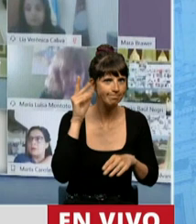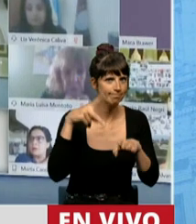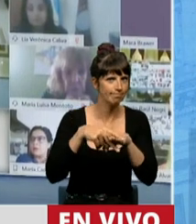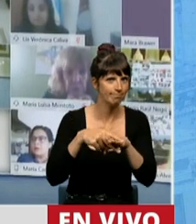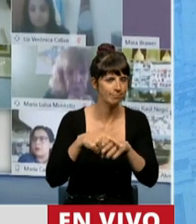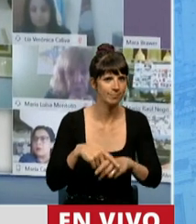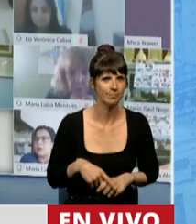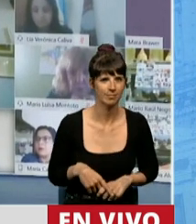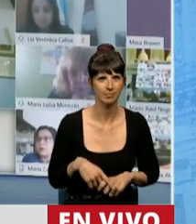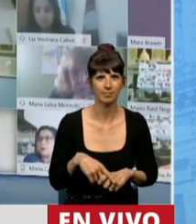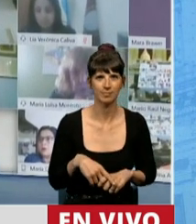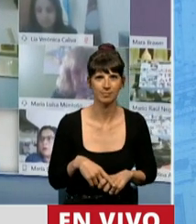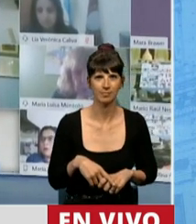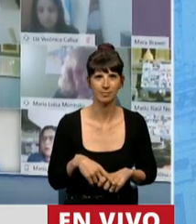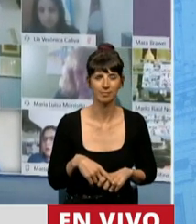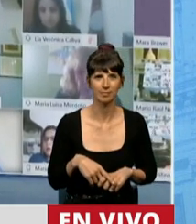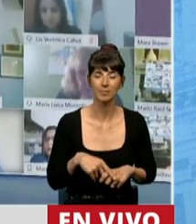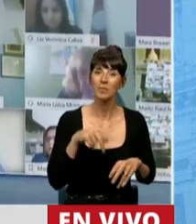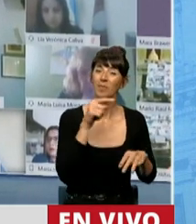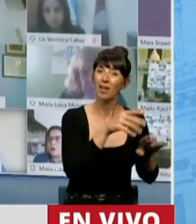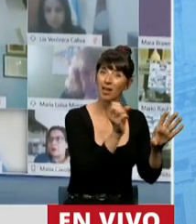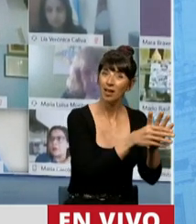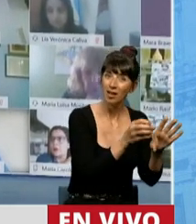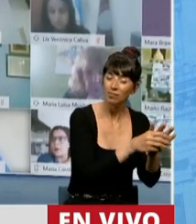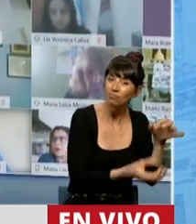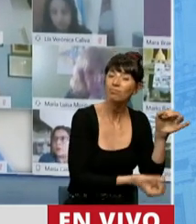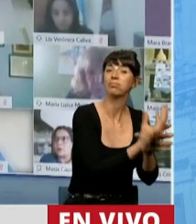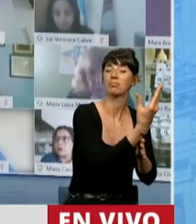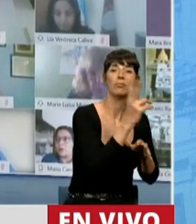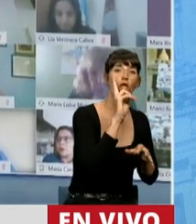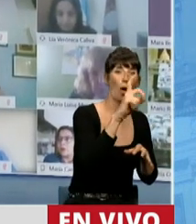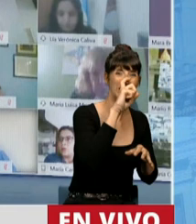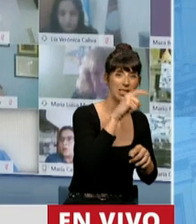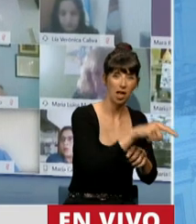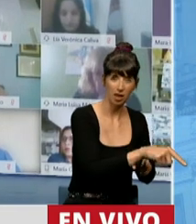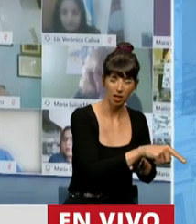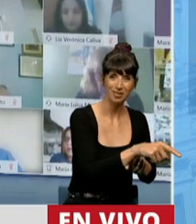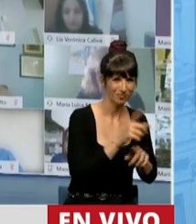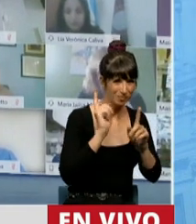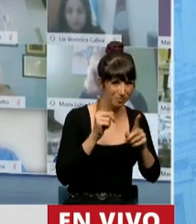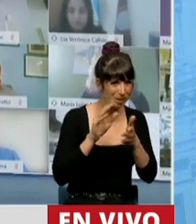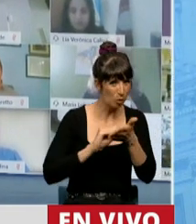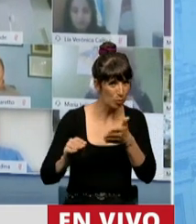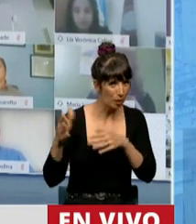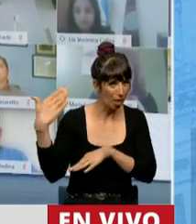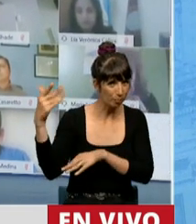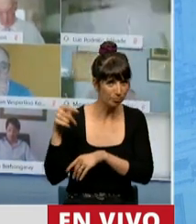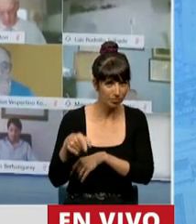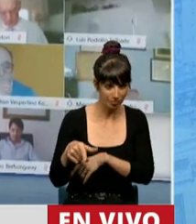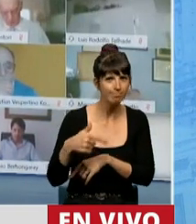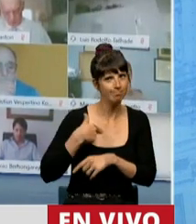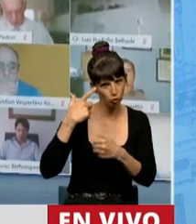fondo que cuando nací la sana en 2007 incluso reforzando las palabras de la compañera que precedió en el uso de la